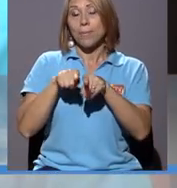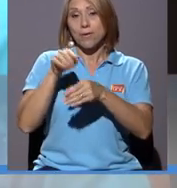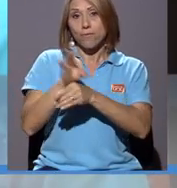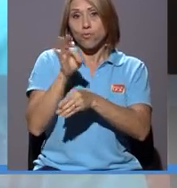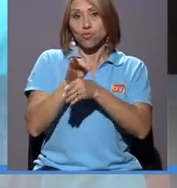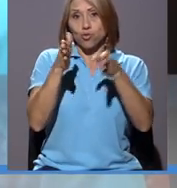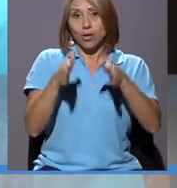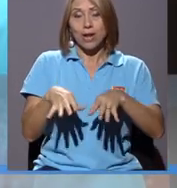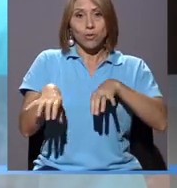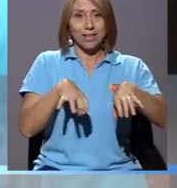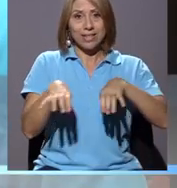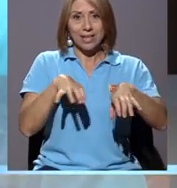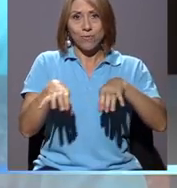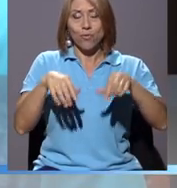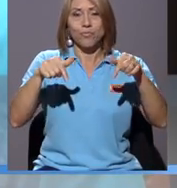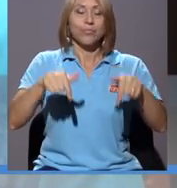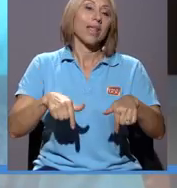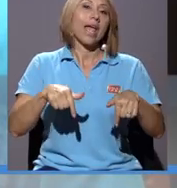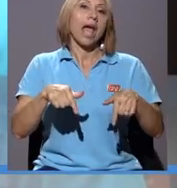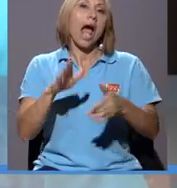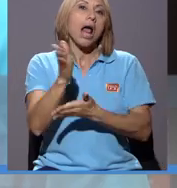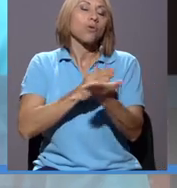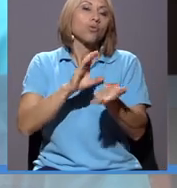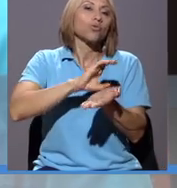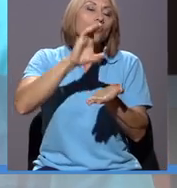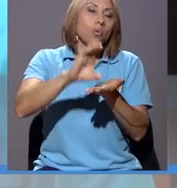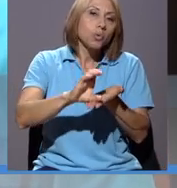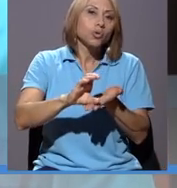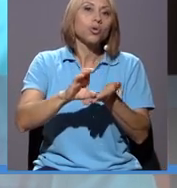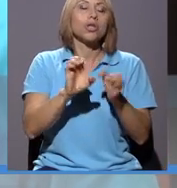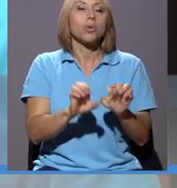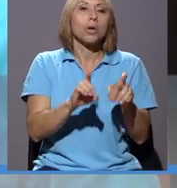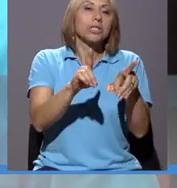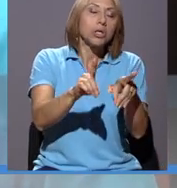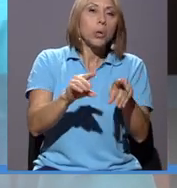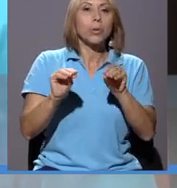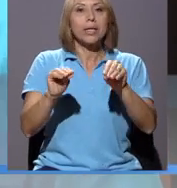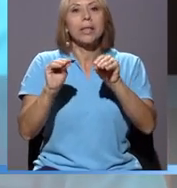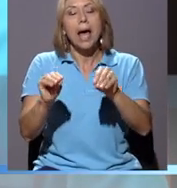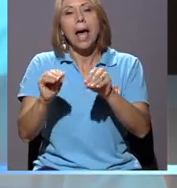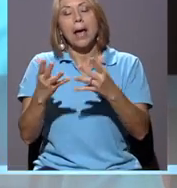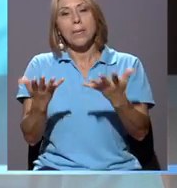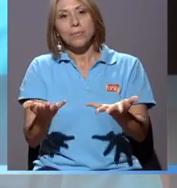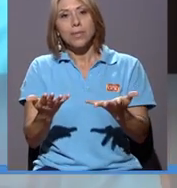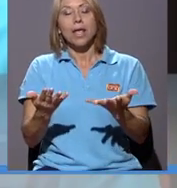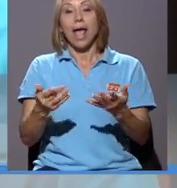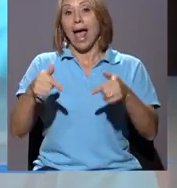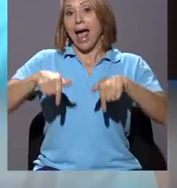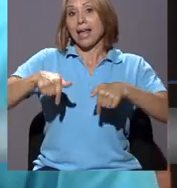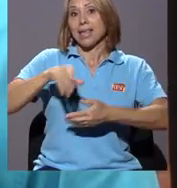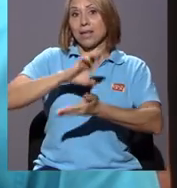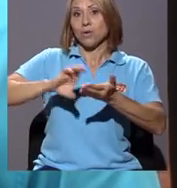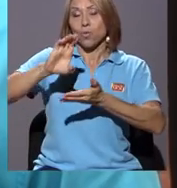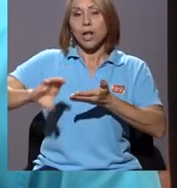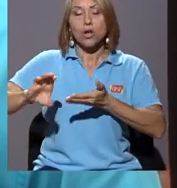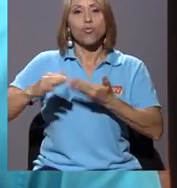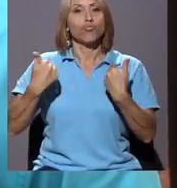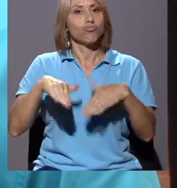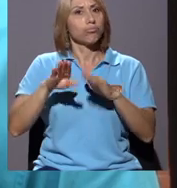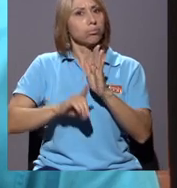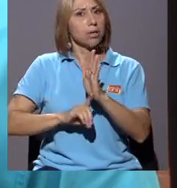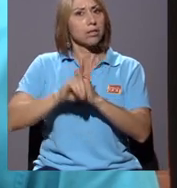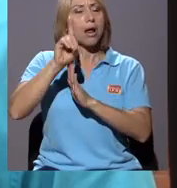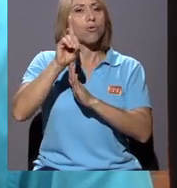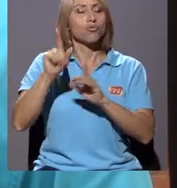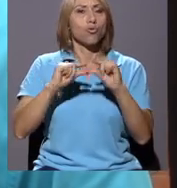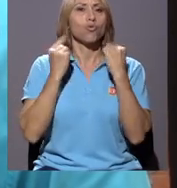universidad para algunos cursos de educación, didáctica, pedagogía. Y bueno, aquí en el colegio hemos tenido un desarrollo del grupo